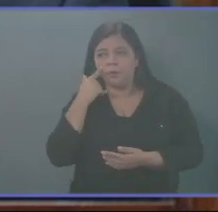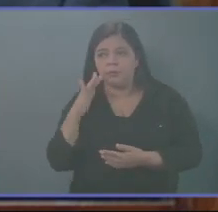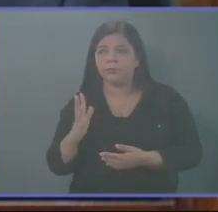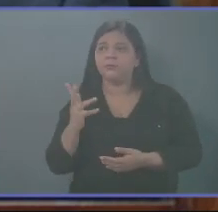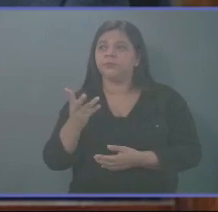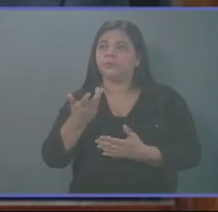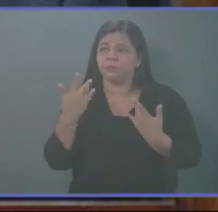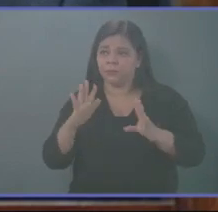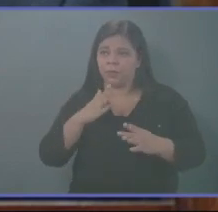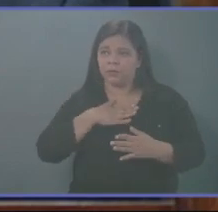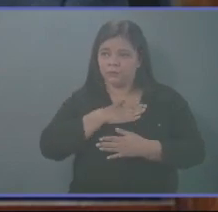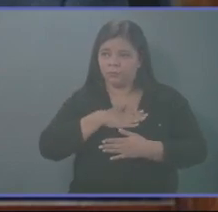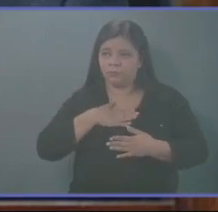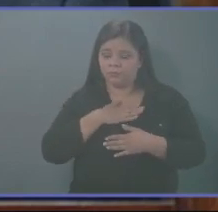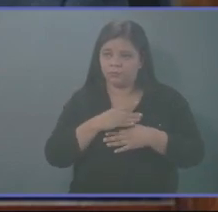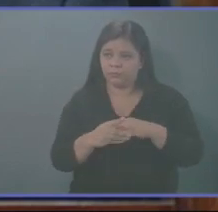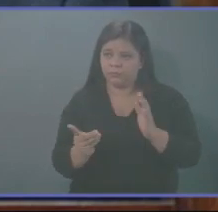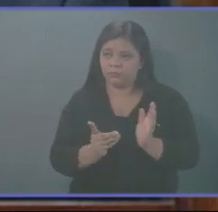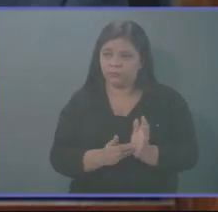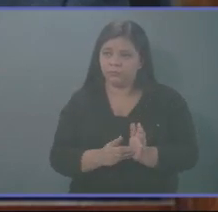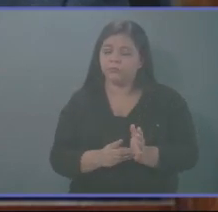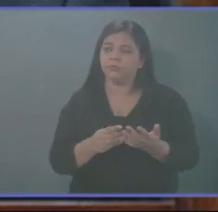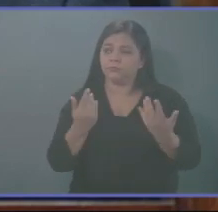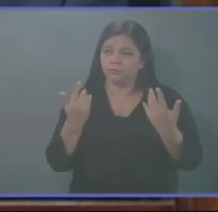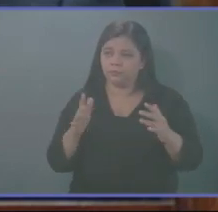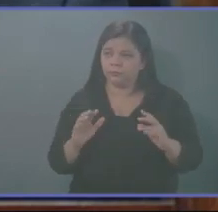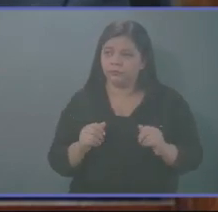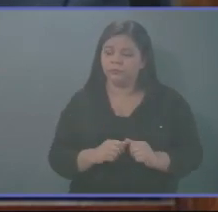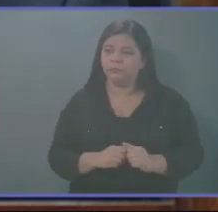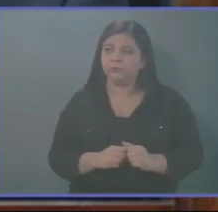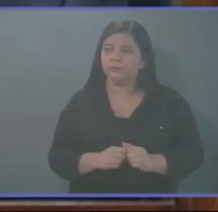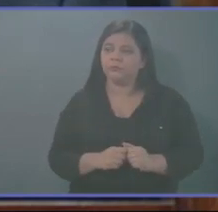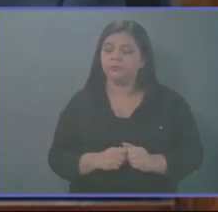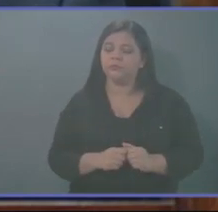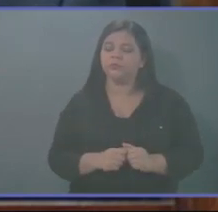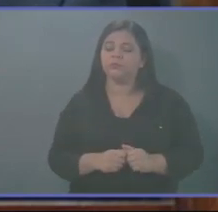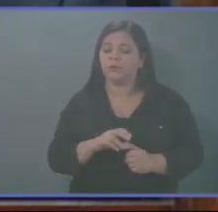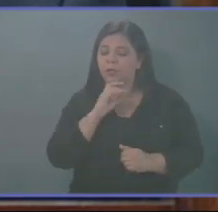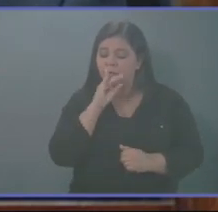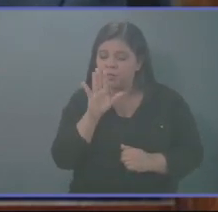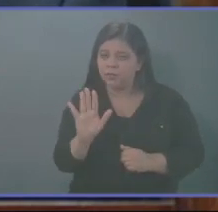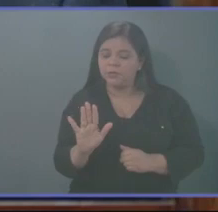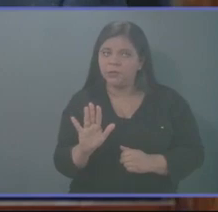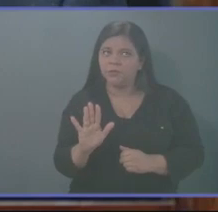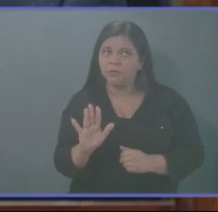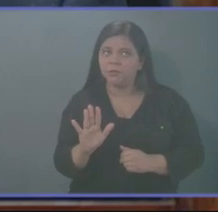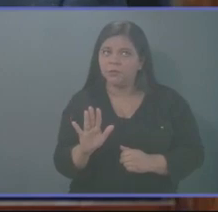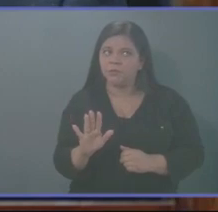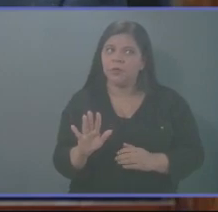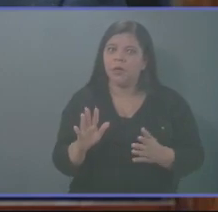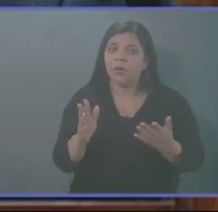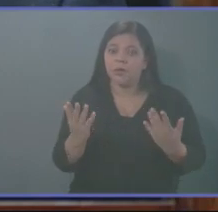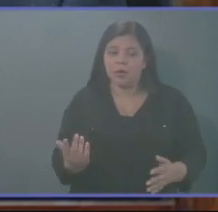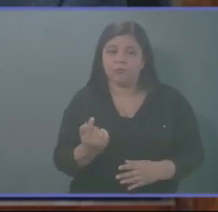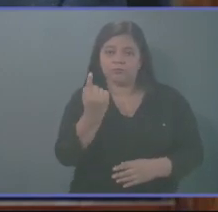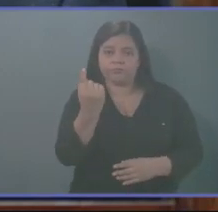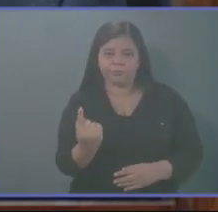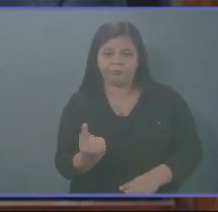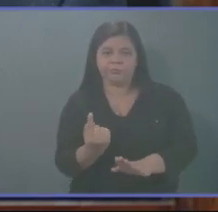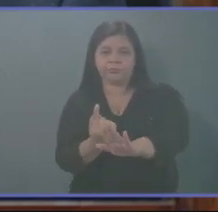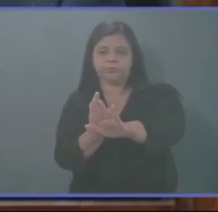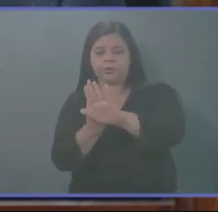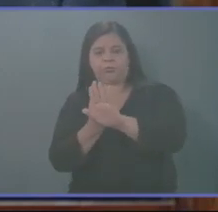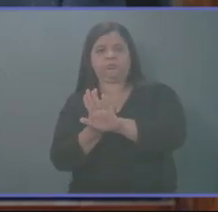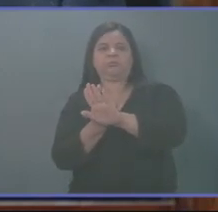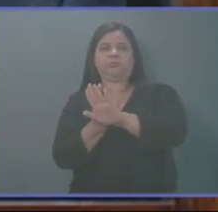atañe gozan los diputados, se encuentran la inviolabilidad y la inmunidad parlamentaria, siendo la